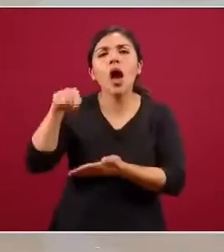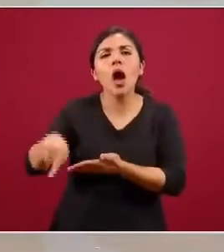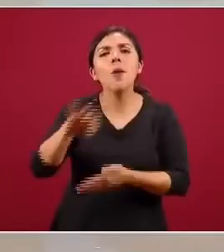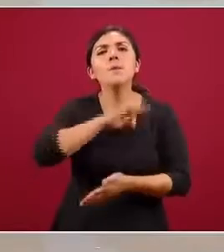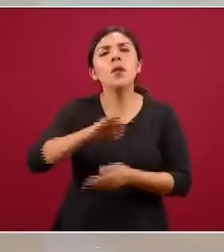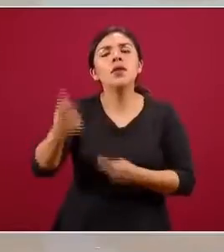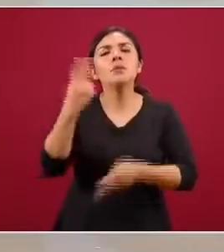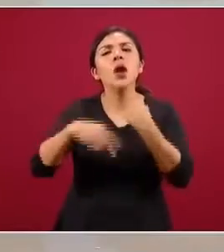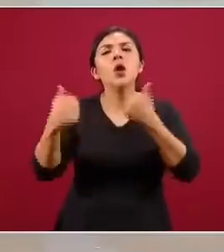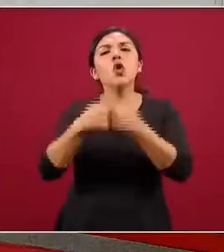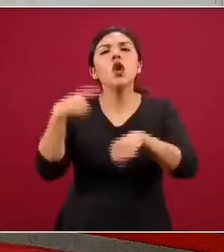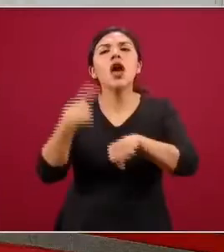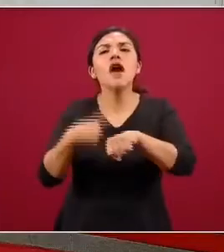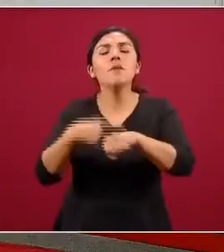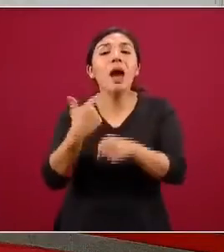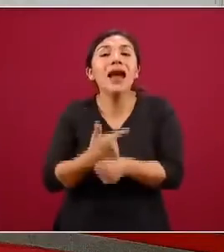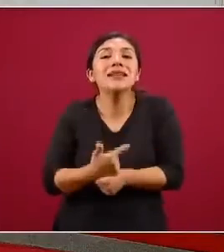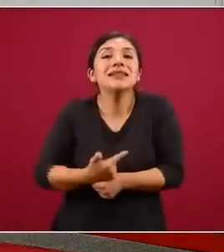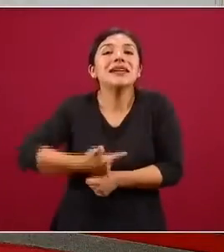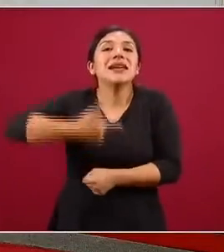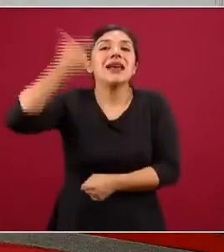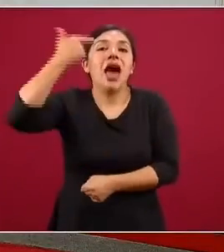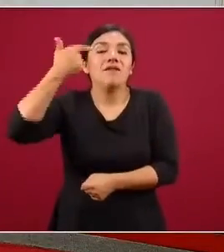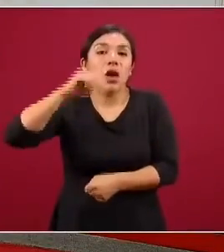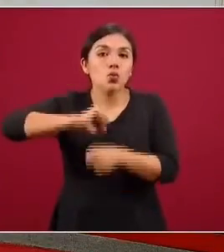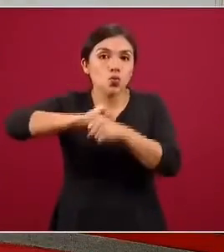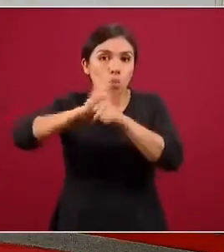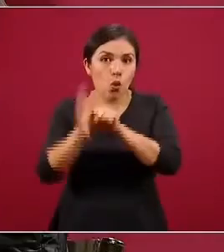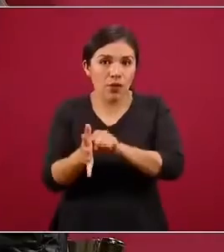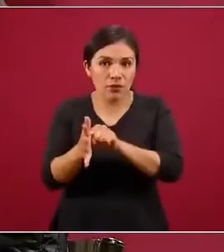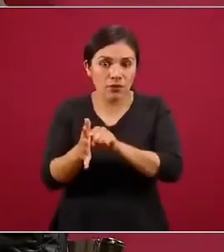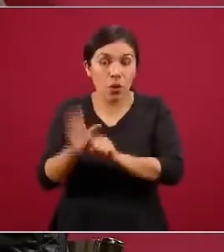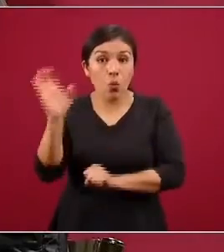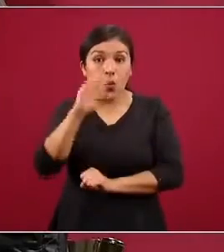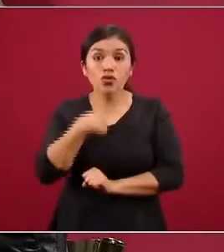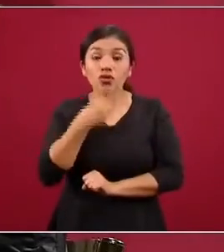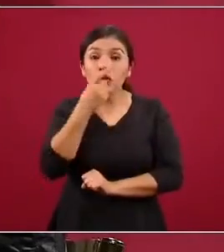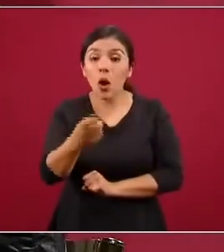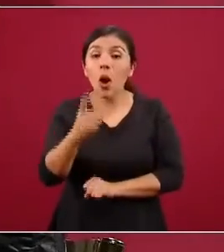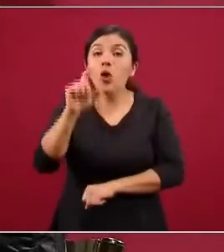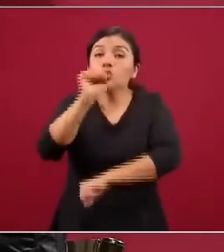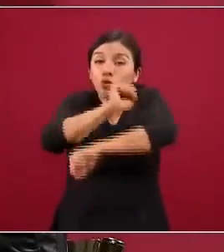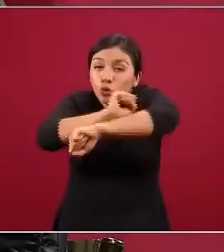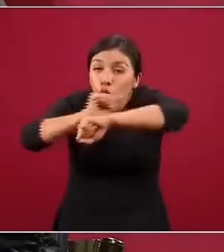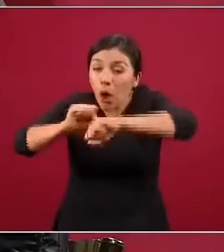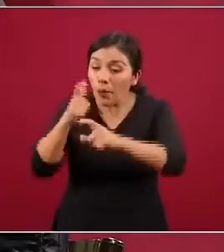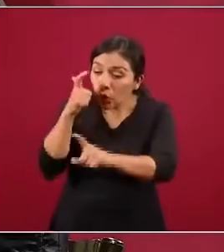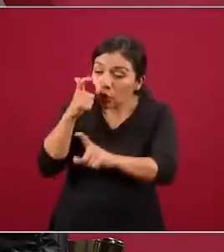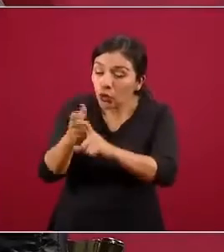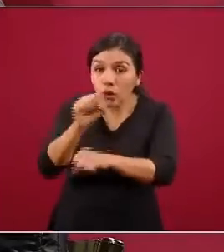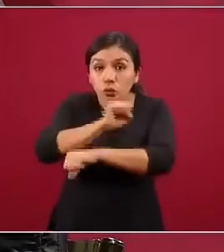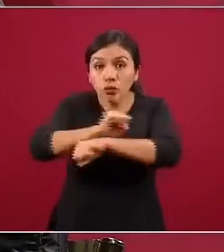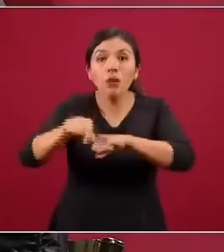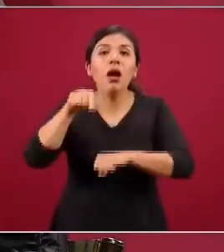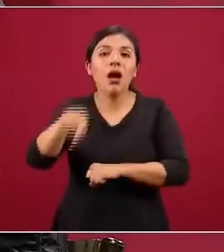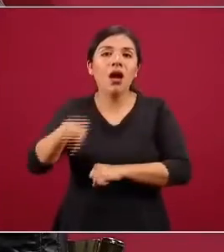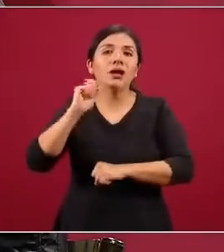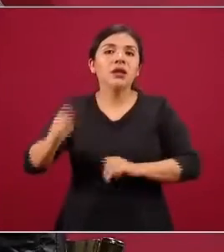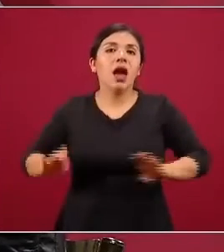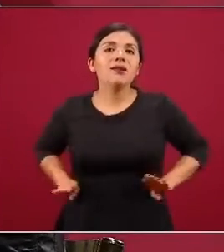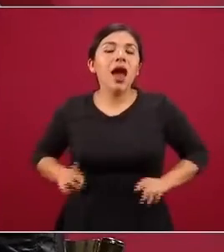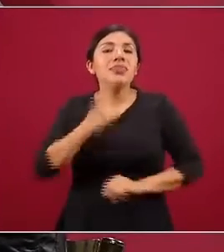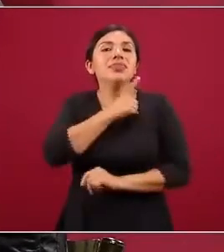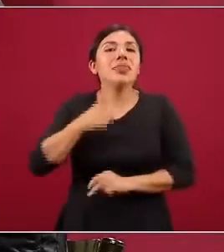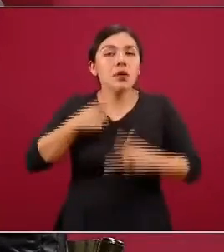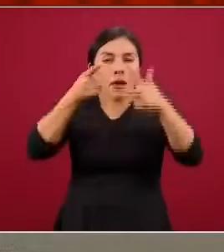acciones que produce la gravedad de la enfermedad. Y cuando hablamos de dosis bajas, precisamente esta es una dosis que debe de